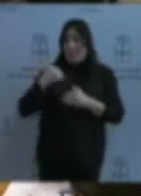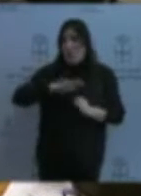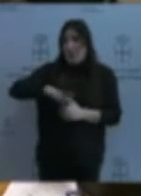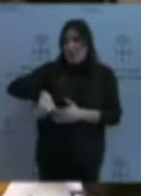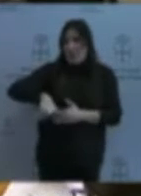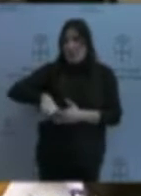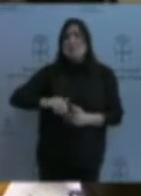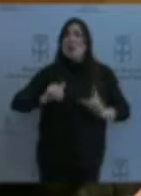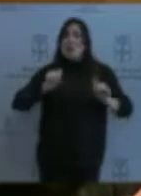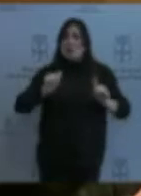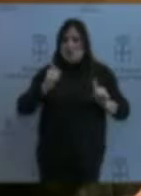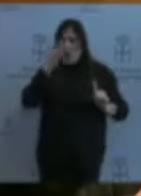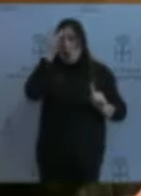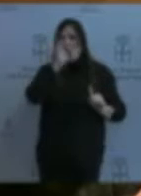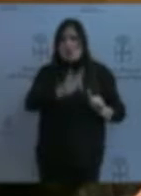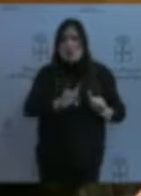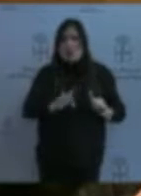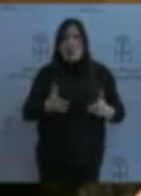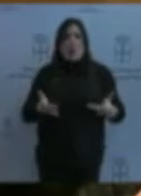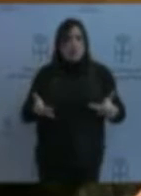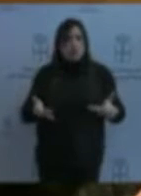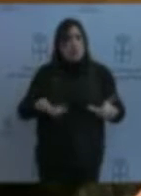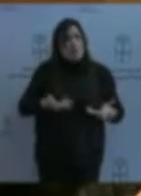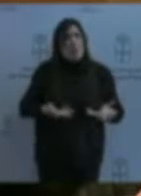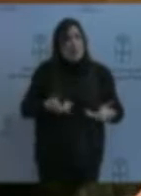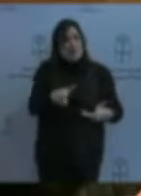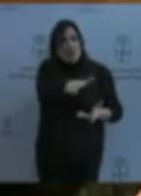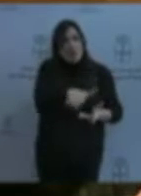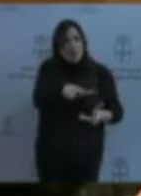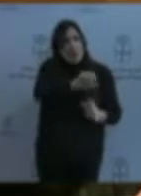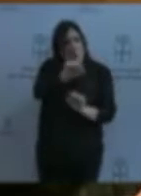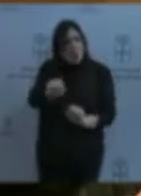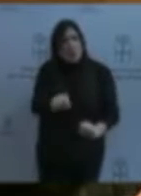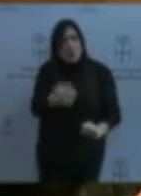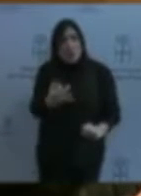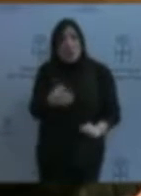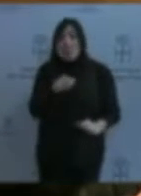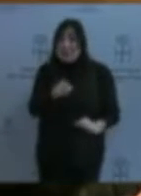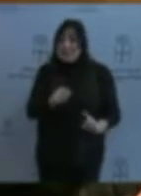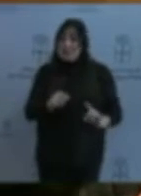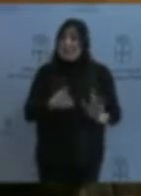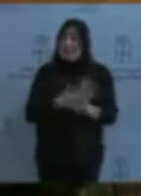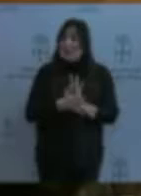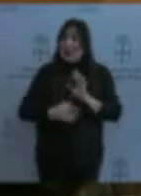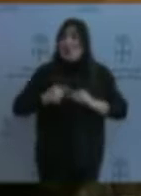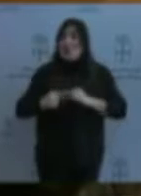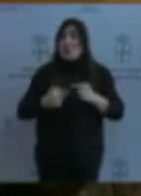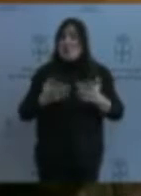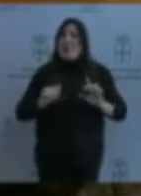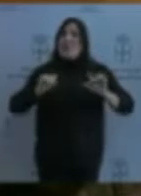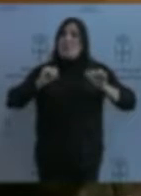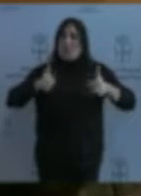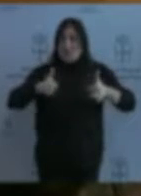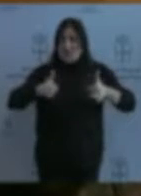importancia de proteger este tipo de ecosistemas y con ello se empiezan a movilizar sobre todo partes de la